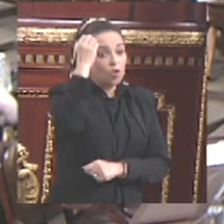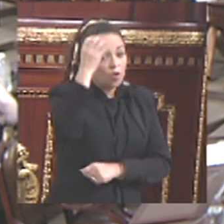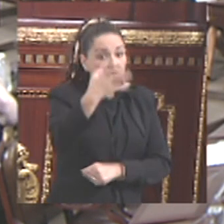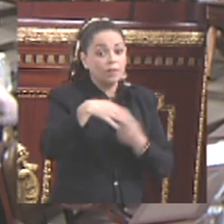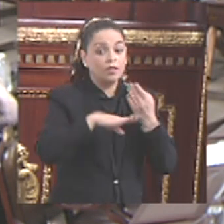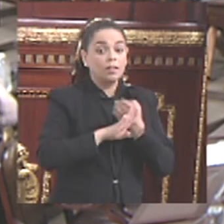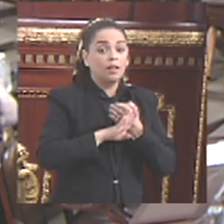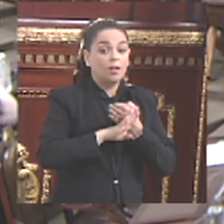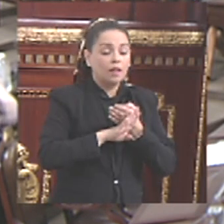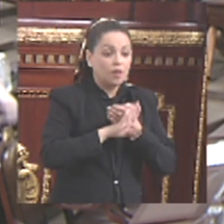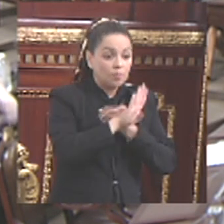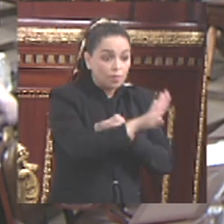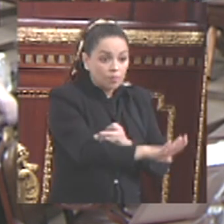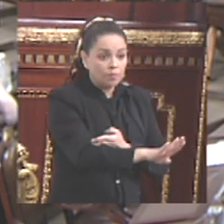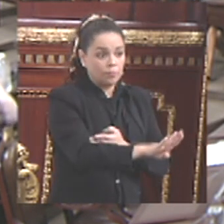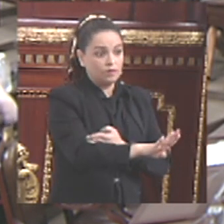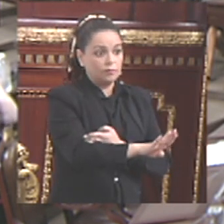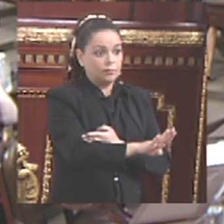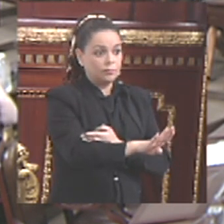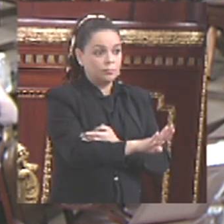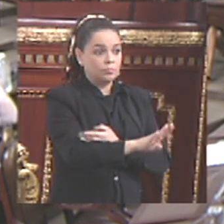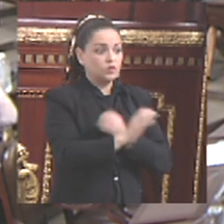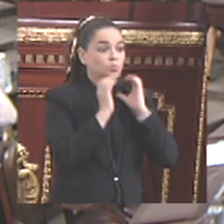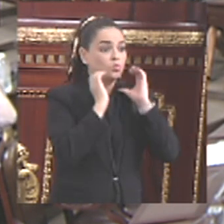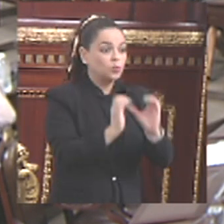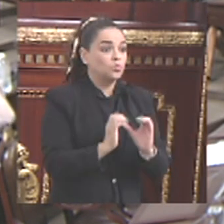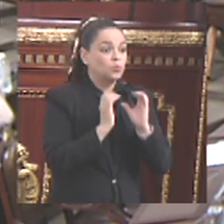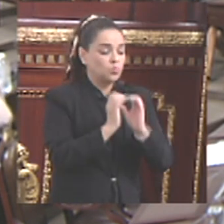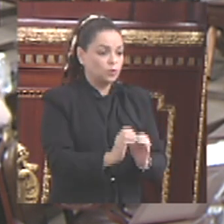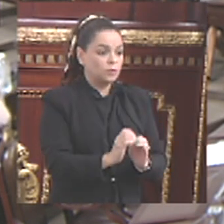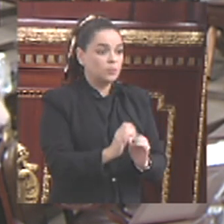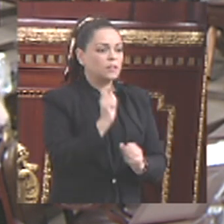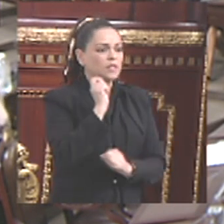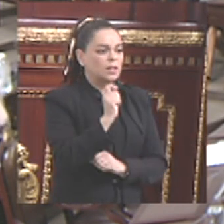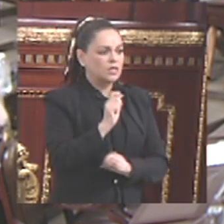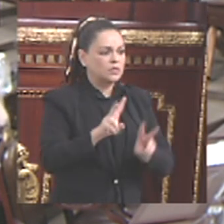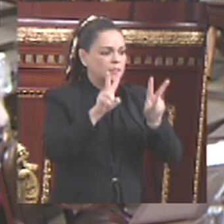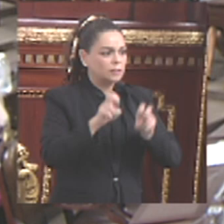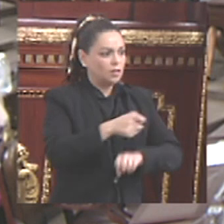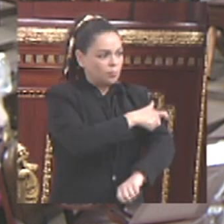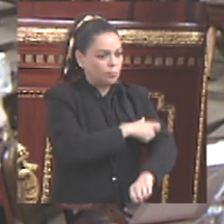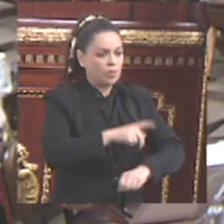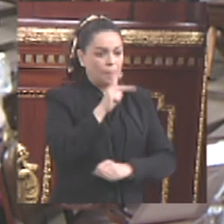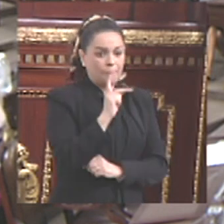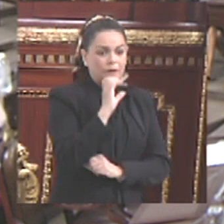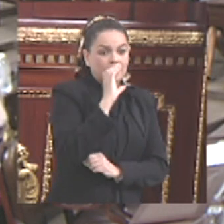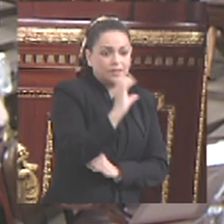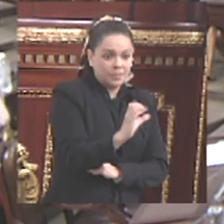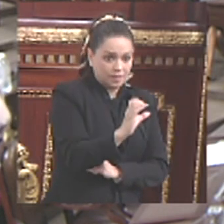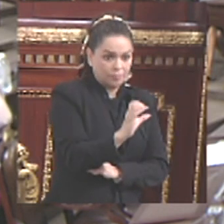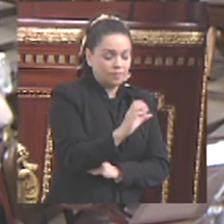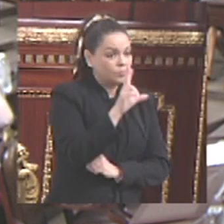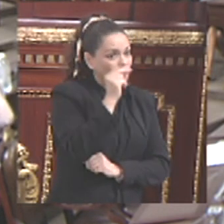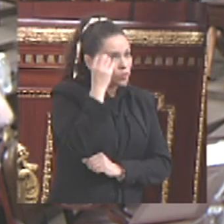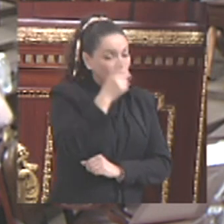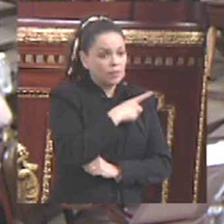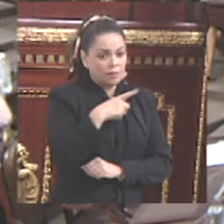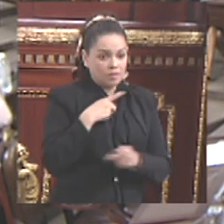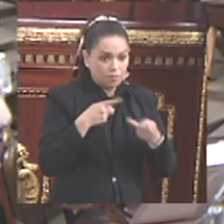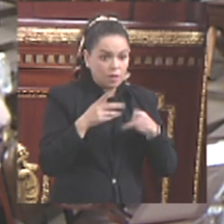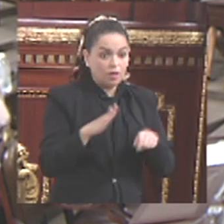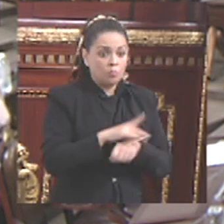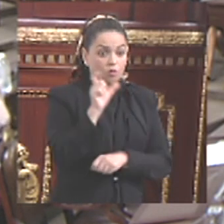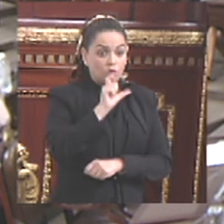protección civil. Esta no debe limitarse a ser un tema de coyuntura que recordemos solo cuando las desgracias nos tocan de